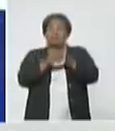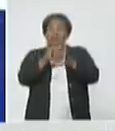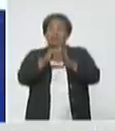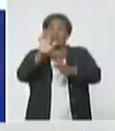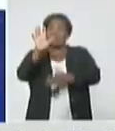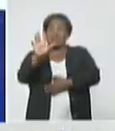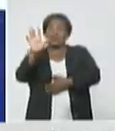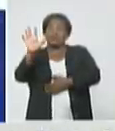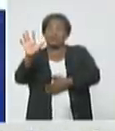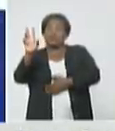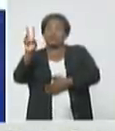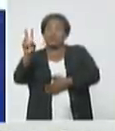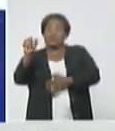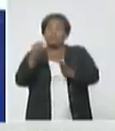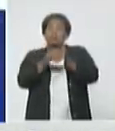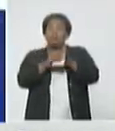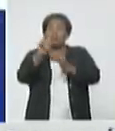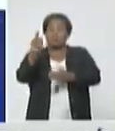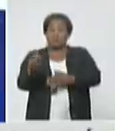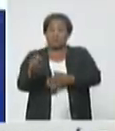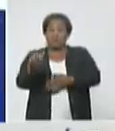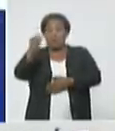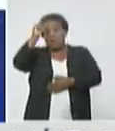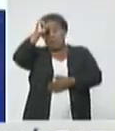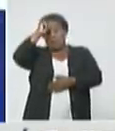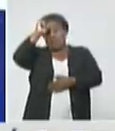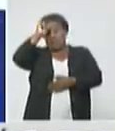2.552.000 casos, de la India con